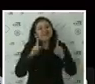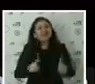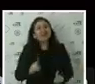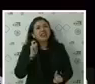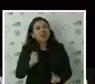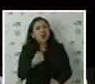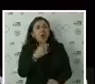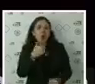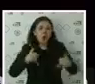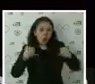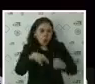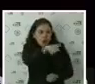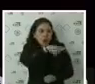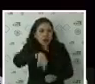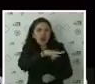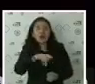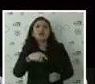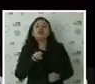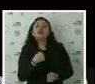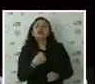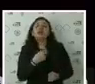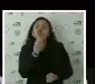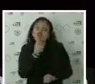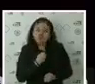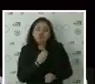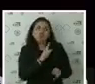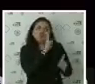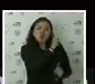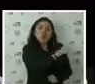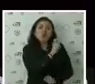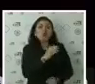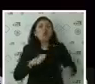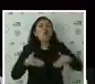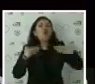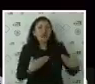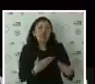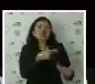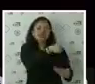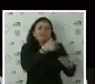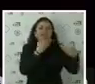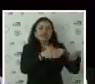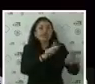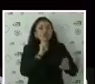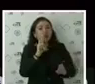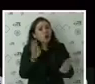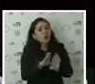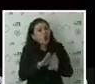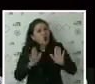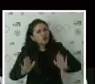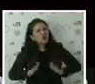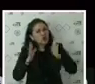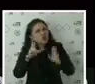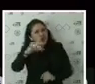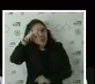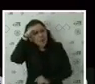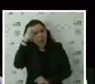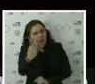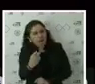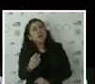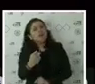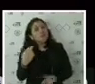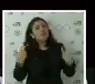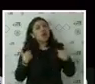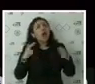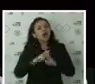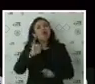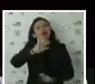a las y los jóvenes, dándoles esa confianza y sorprendiéndonos de algo que no teníamos muy claro, pero los